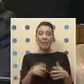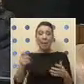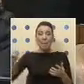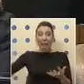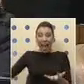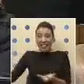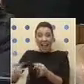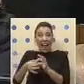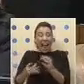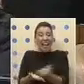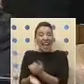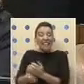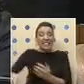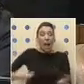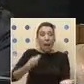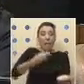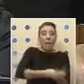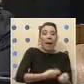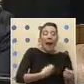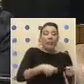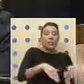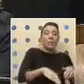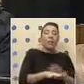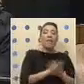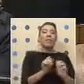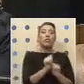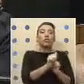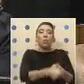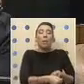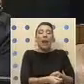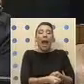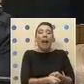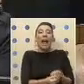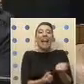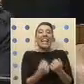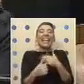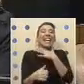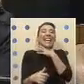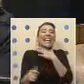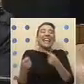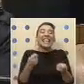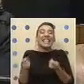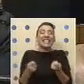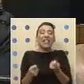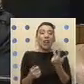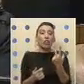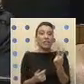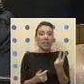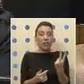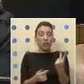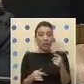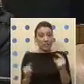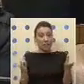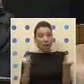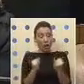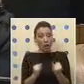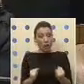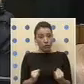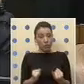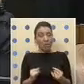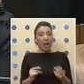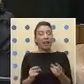sus utilidades y superaran la crisis económica del año 82. Que a través de este mecanismo, que no se